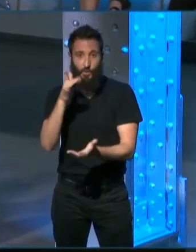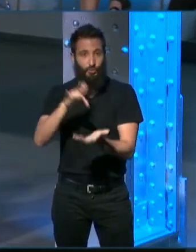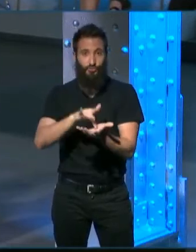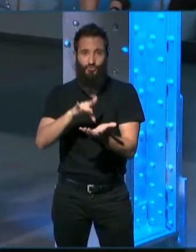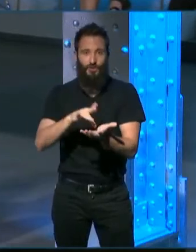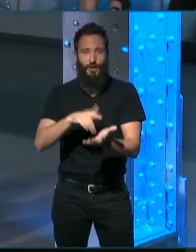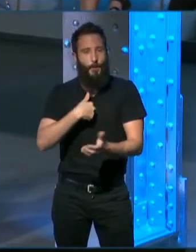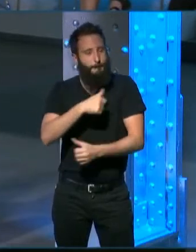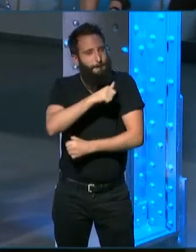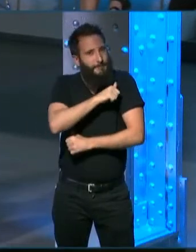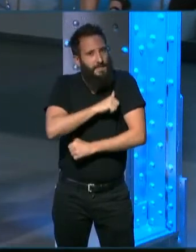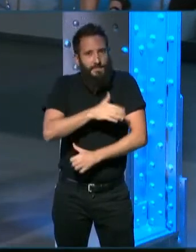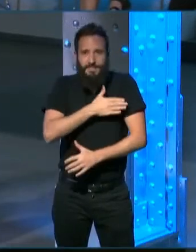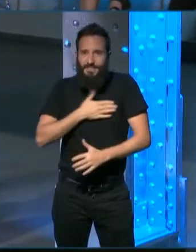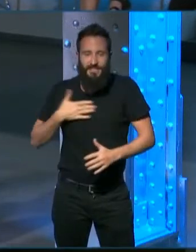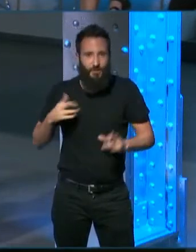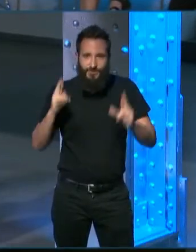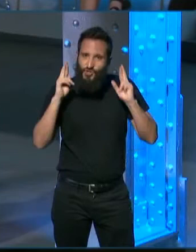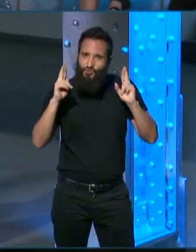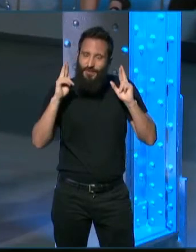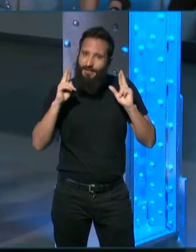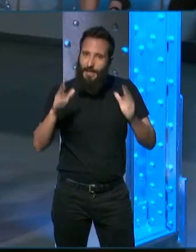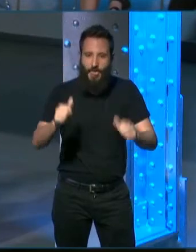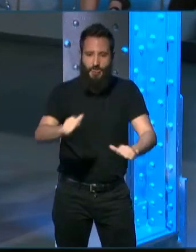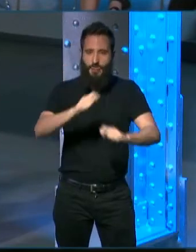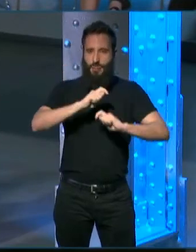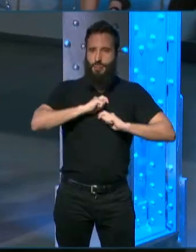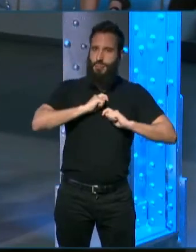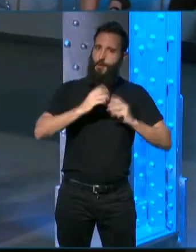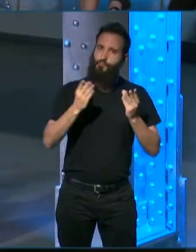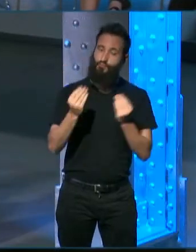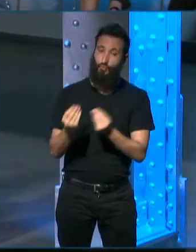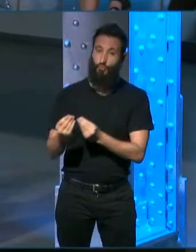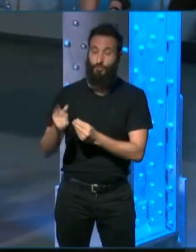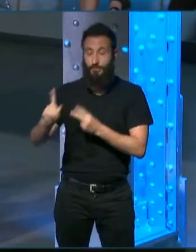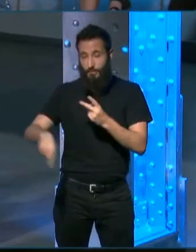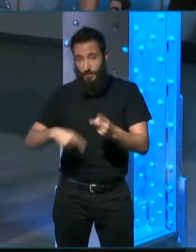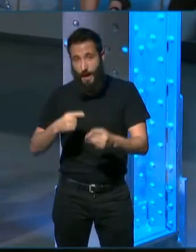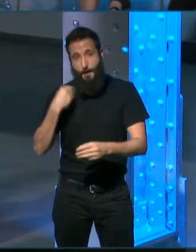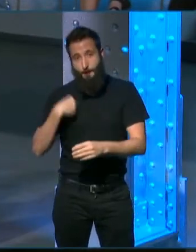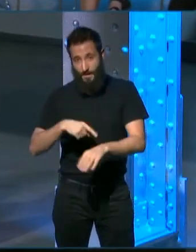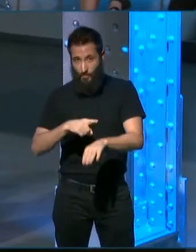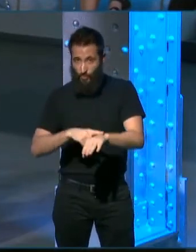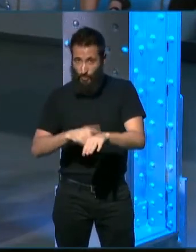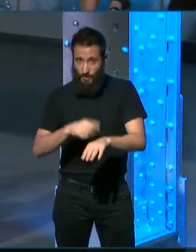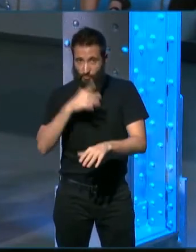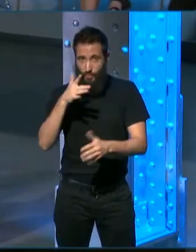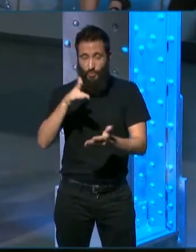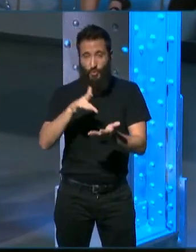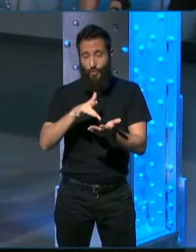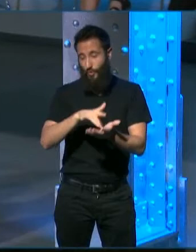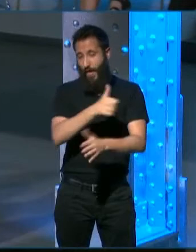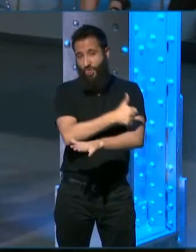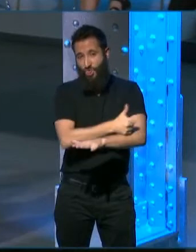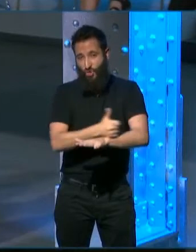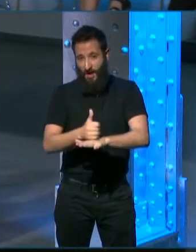que yo espero que sea enriquecedora. Pero al mismo tiempo, yo como ciudadana de la era analógica